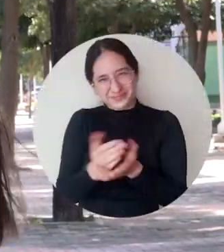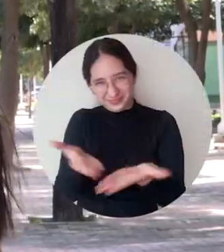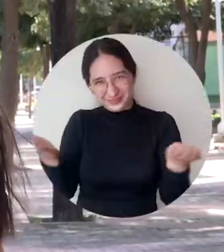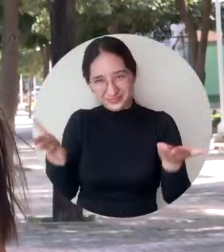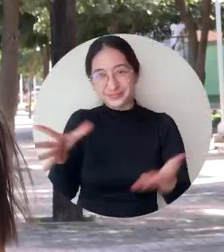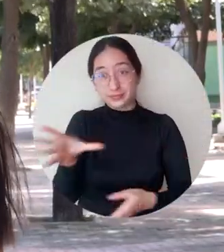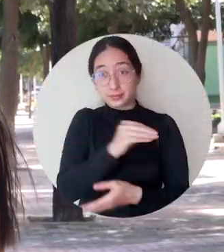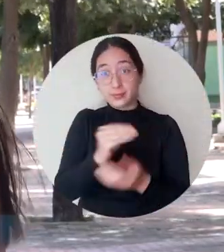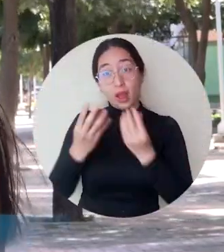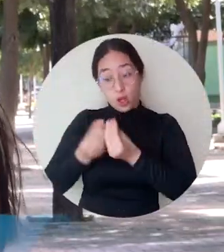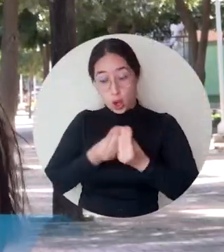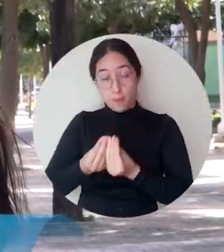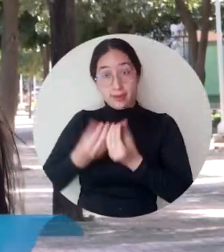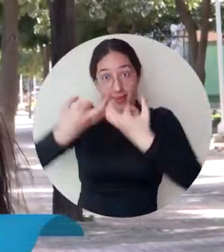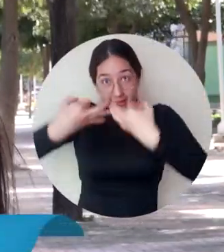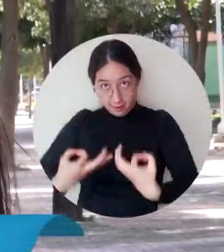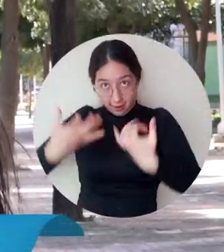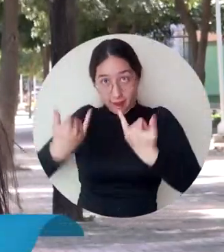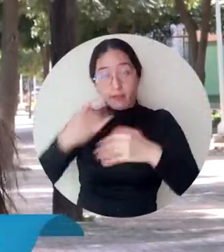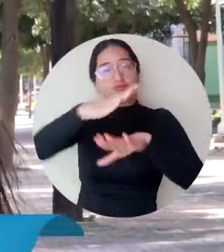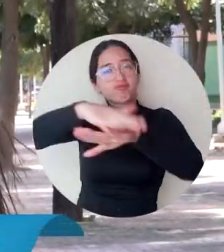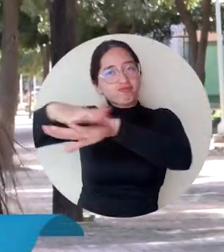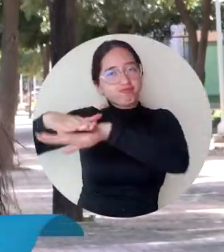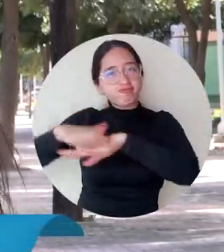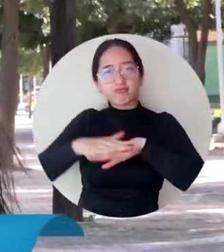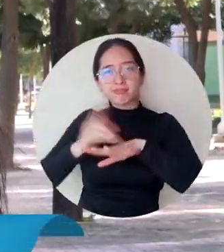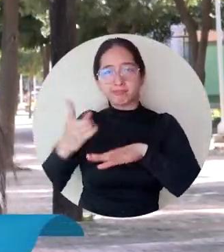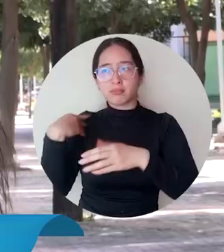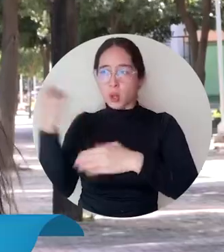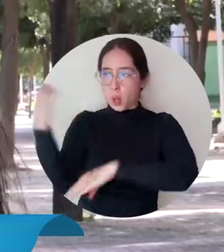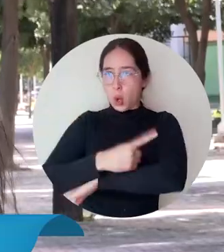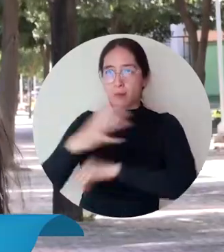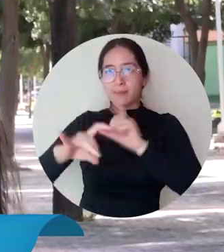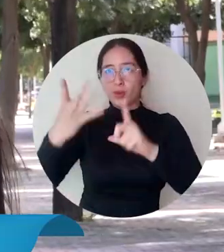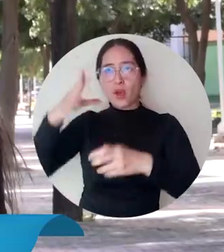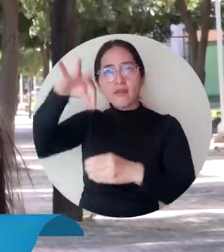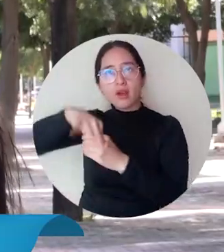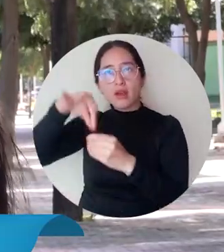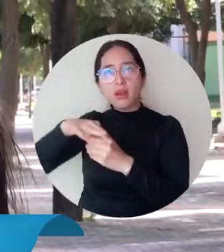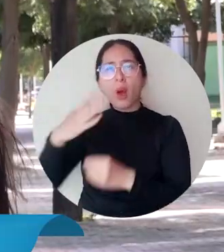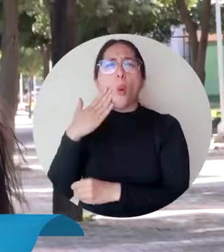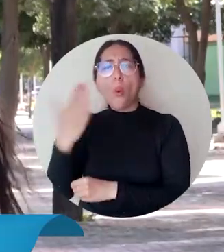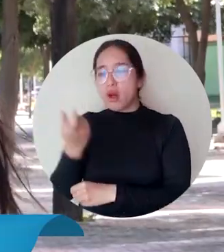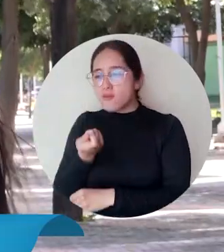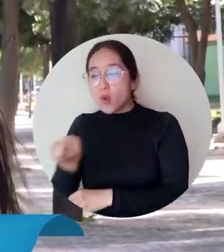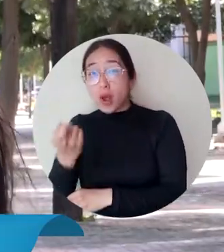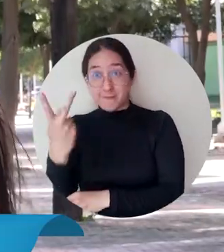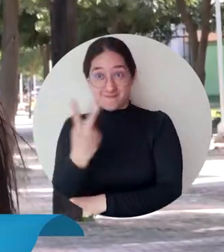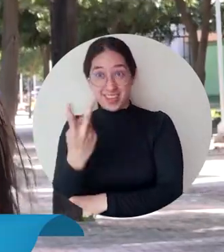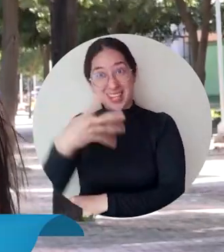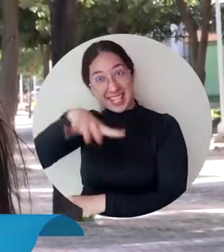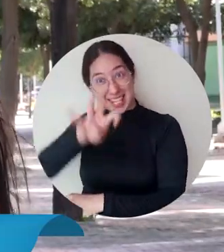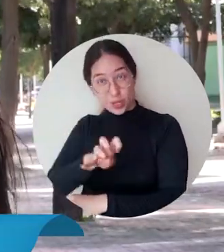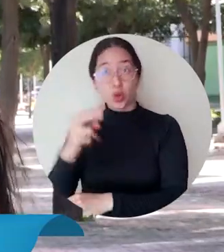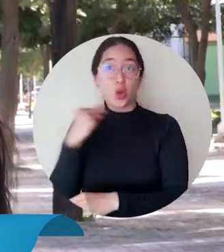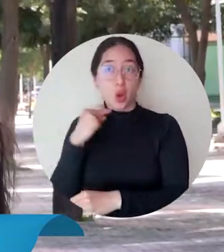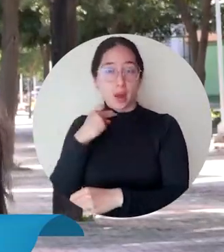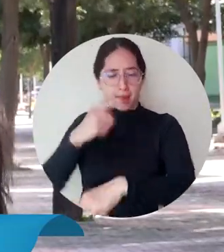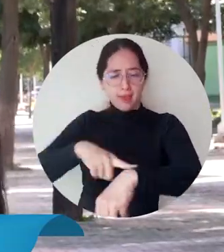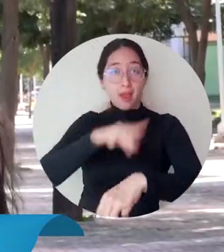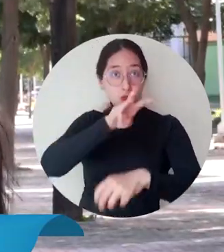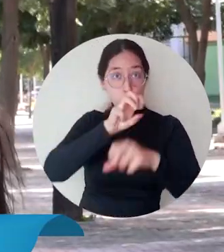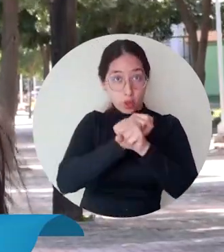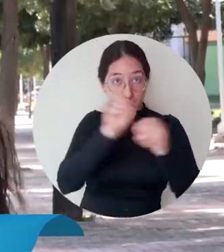Un saludo a todos. El Comité de Garantías se permite invitarlos para la jornada de votación virtual que se realizará el